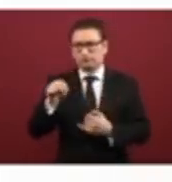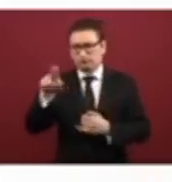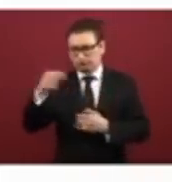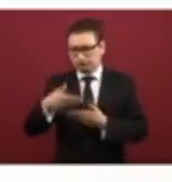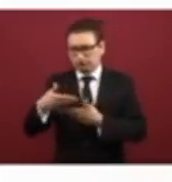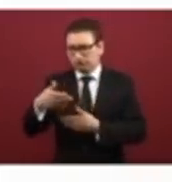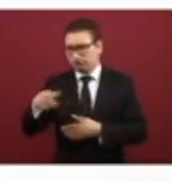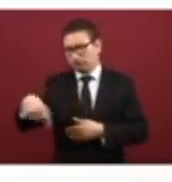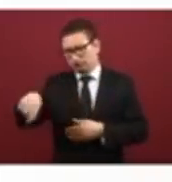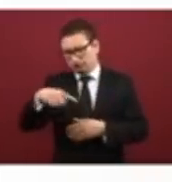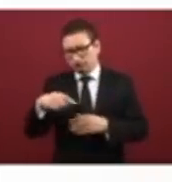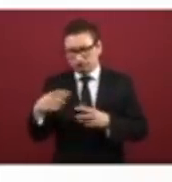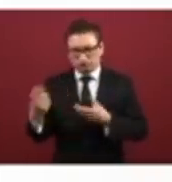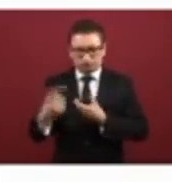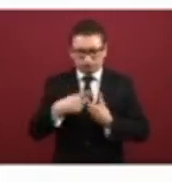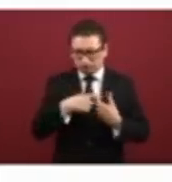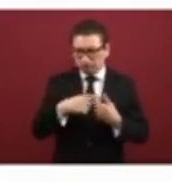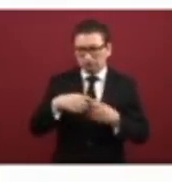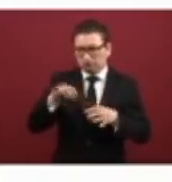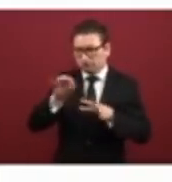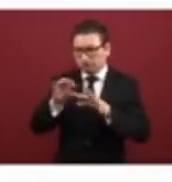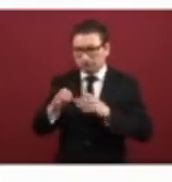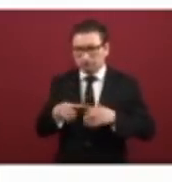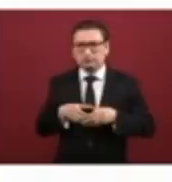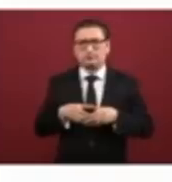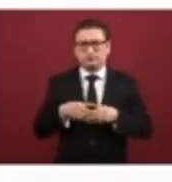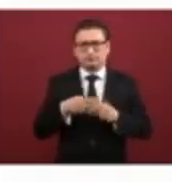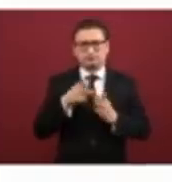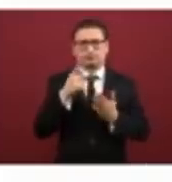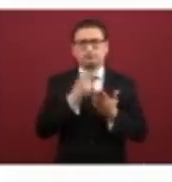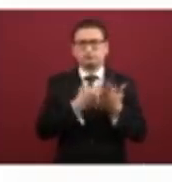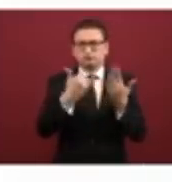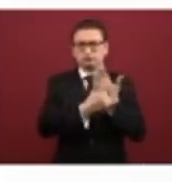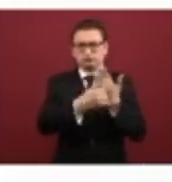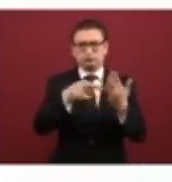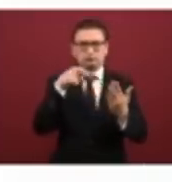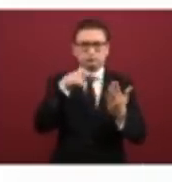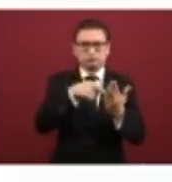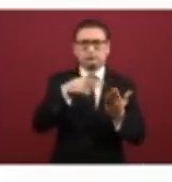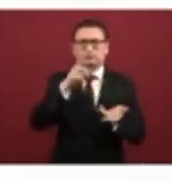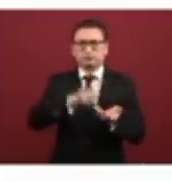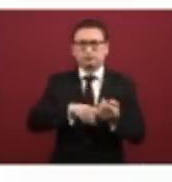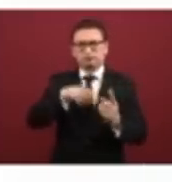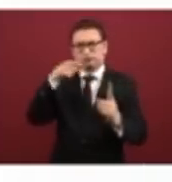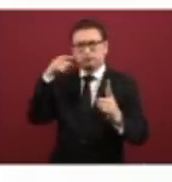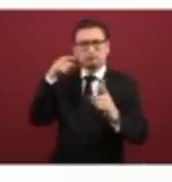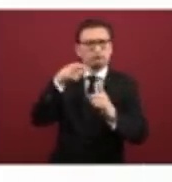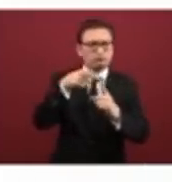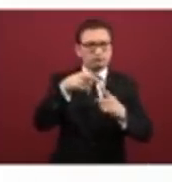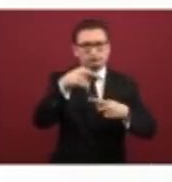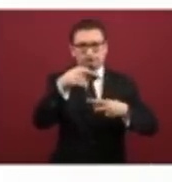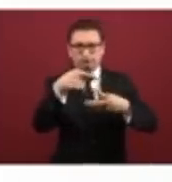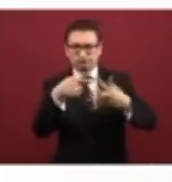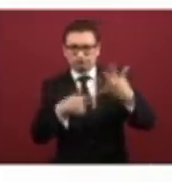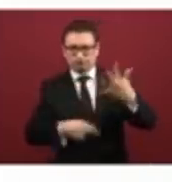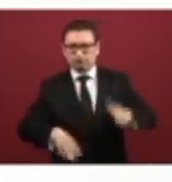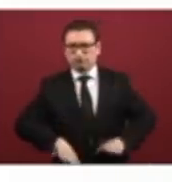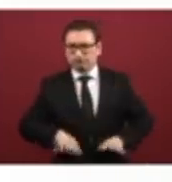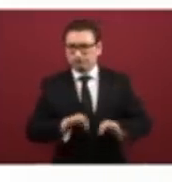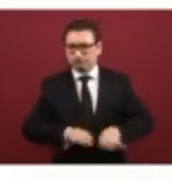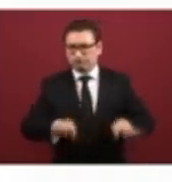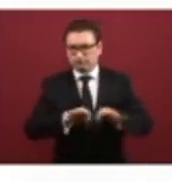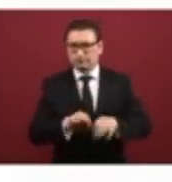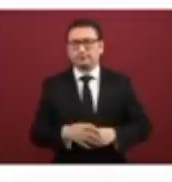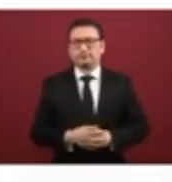Unidas. Los principales alcances del proyecto se rigen por las siguientes premisas.